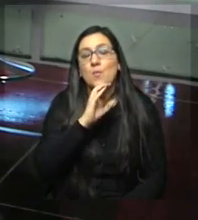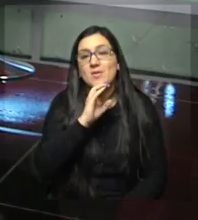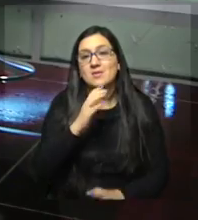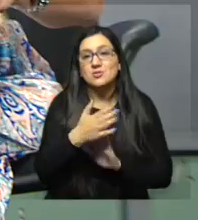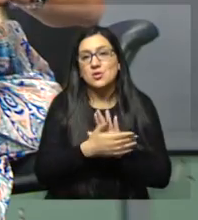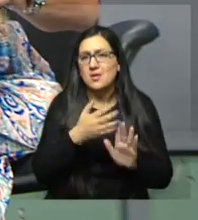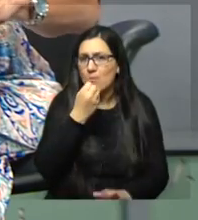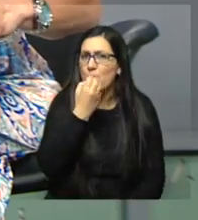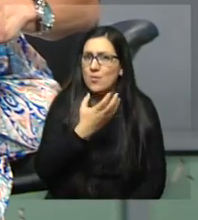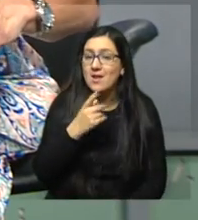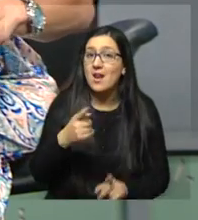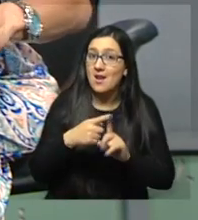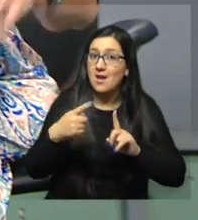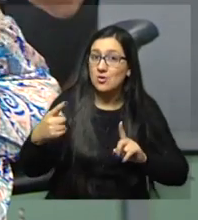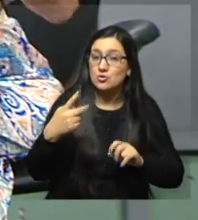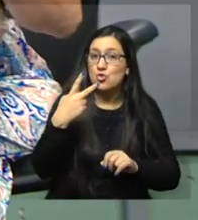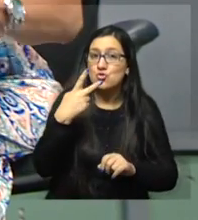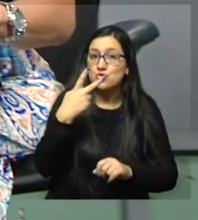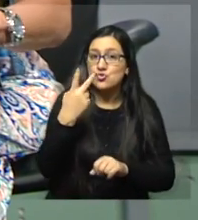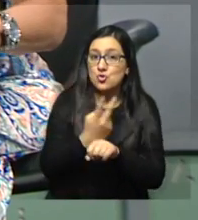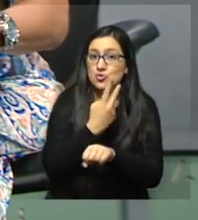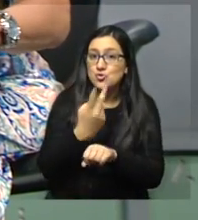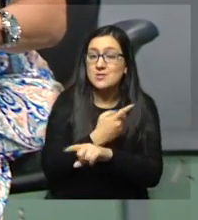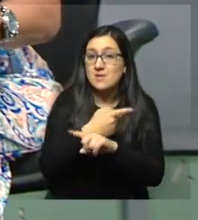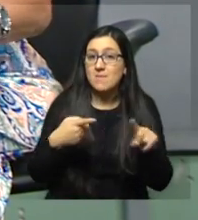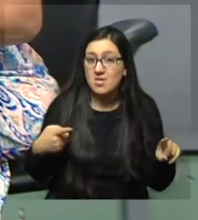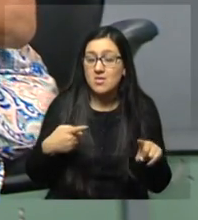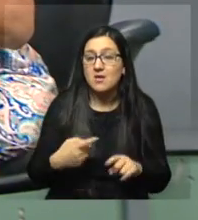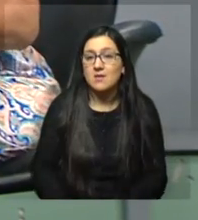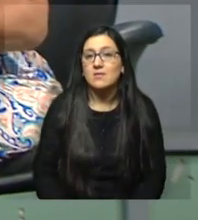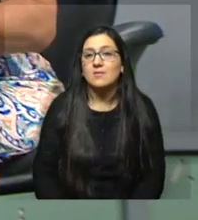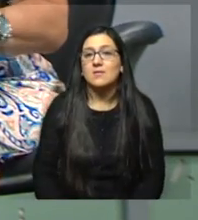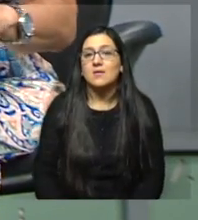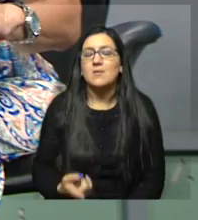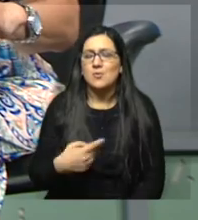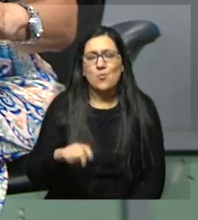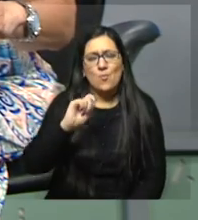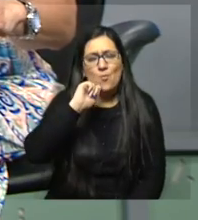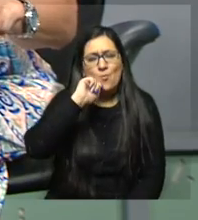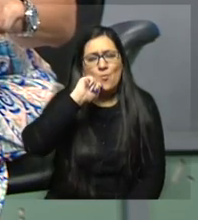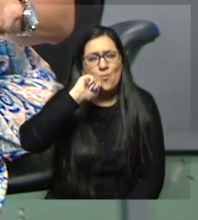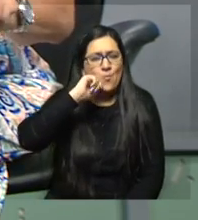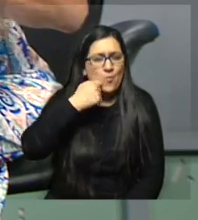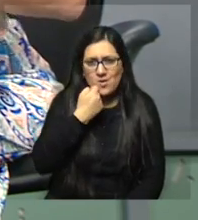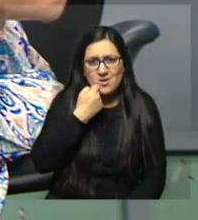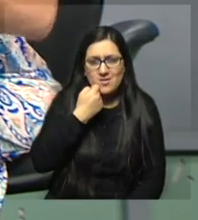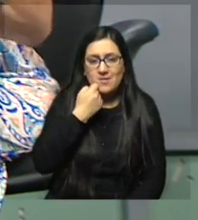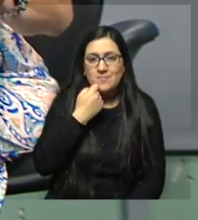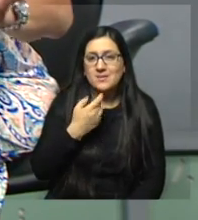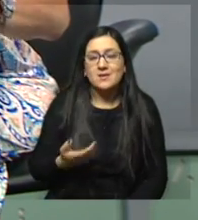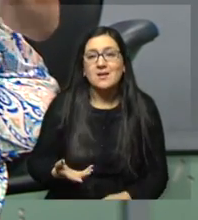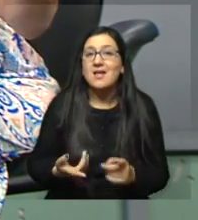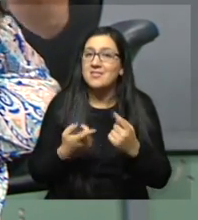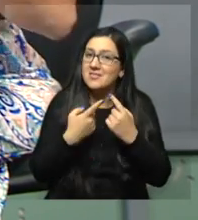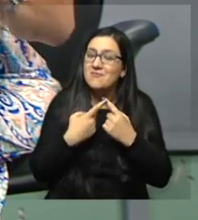Está buenísima. Es larga, dura 2 horas y media, tiene un intervalo de 15 minutos, pero es imperdible como toda esta temporada de la comedia. Es la más distinta